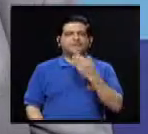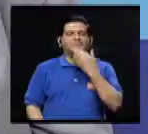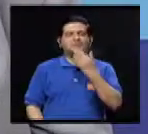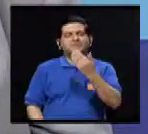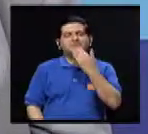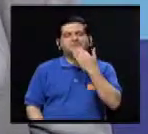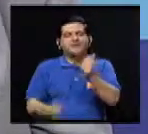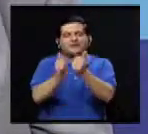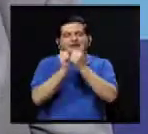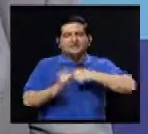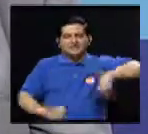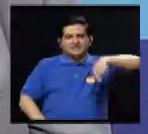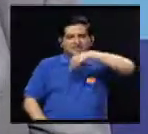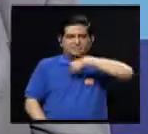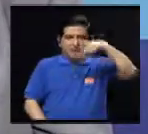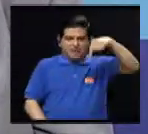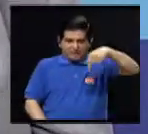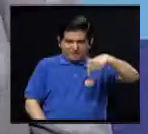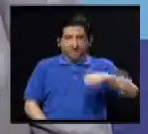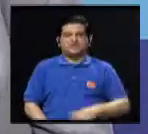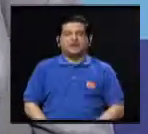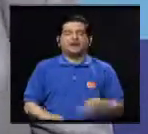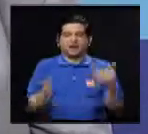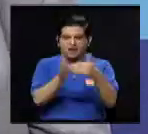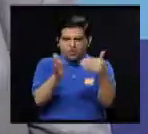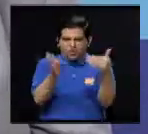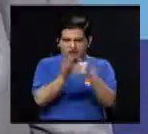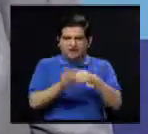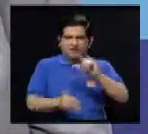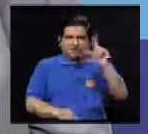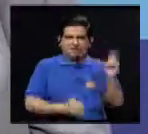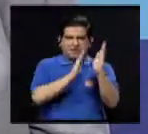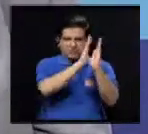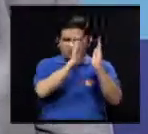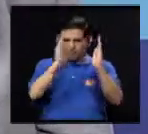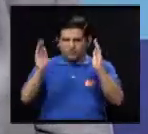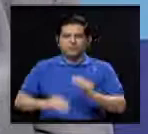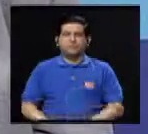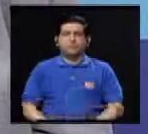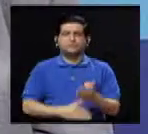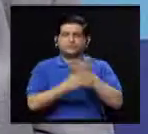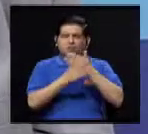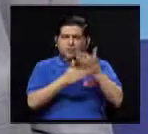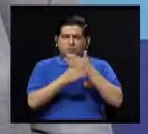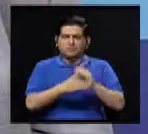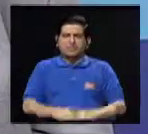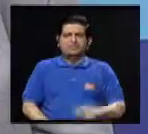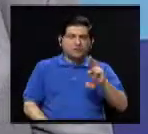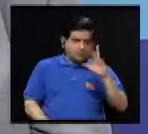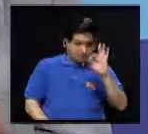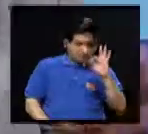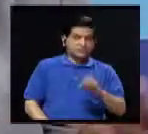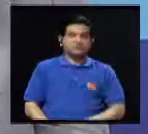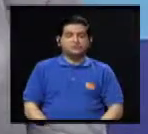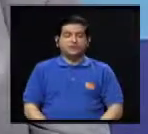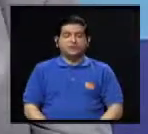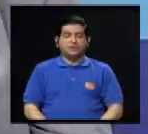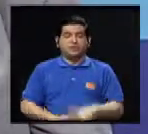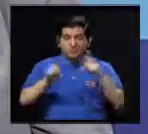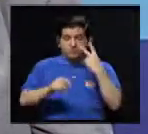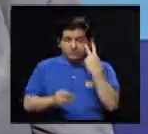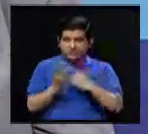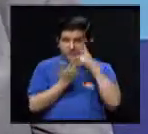Gracias por estar con nosotros. Estamos de nuevo en Lunes de Cinemateca, compartiendo, Rocío, con